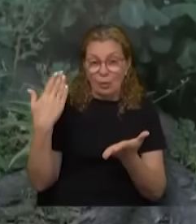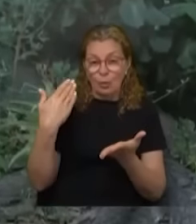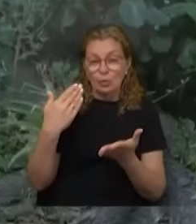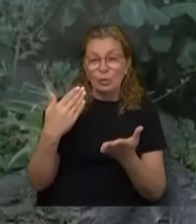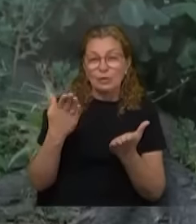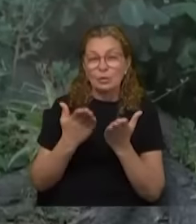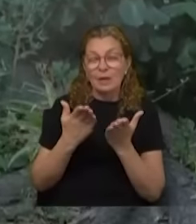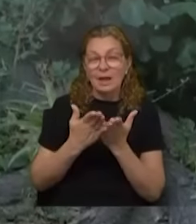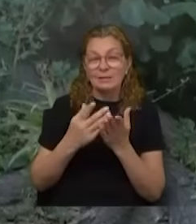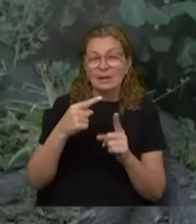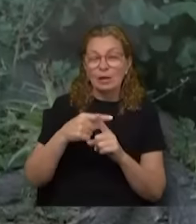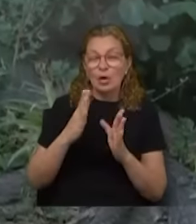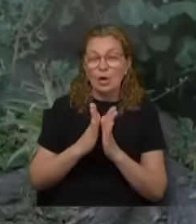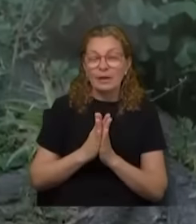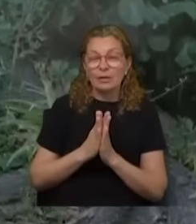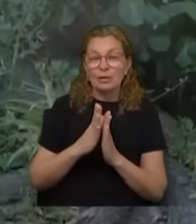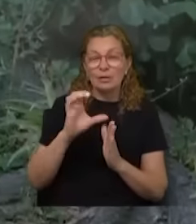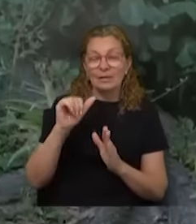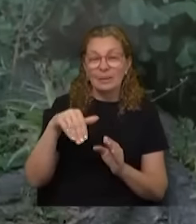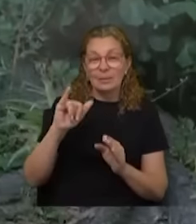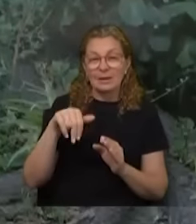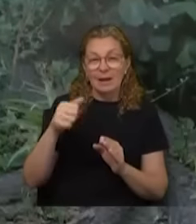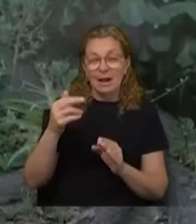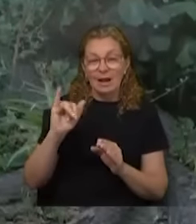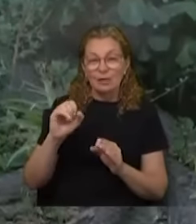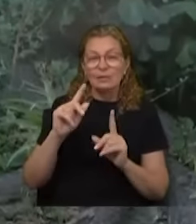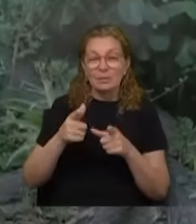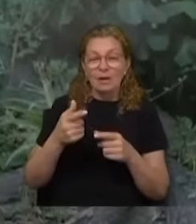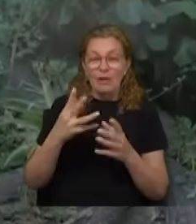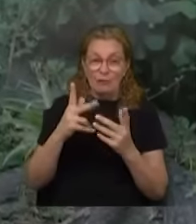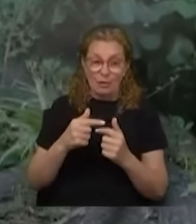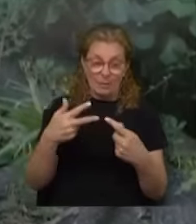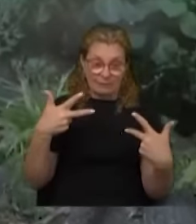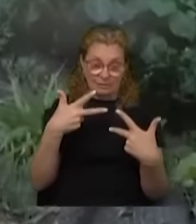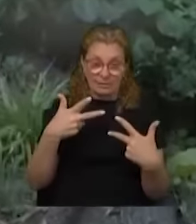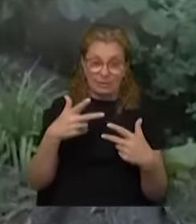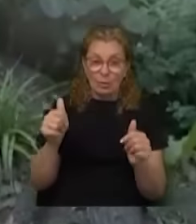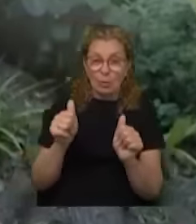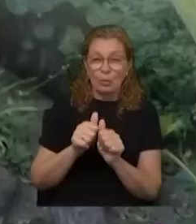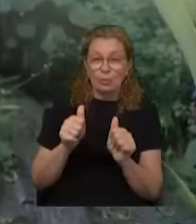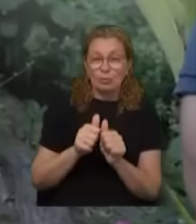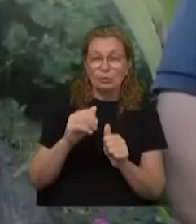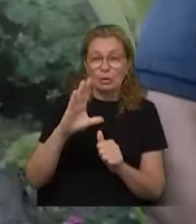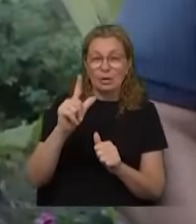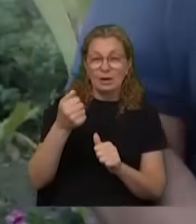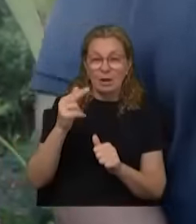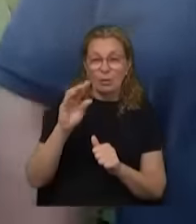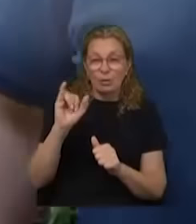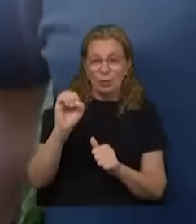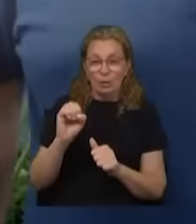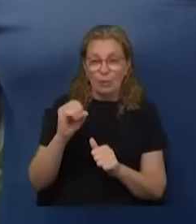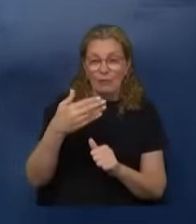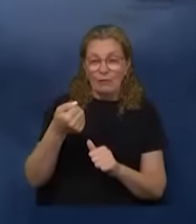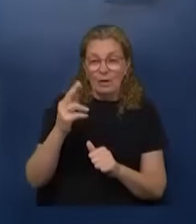y alumnas del colegio seminario lo van a poder hacer aquí y también de forma virtual estamos con Claudio Barbosa este que está bueno